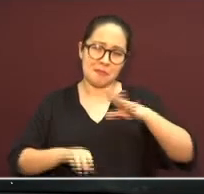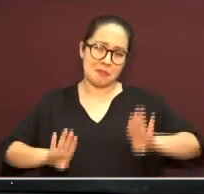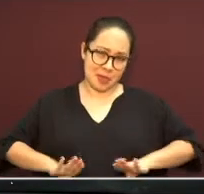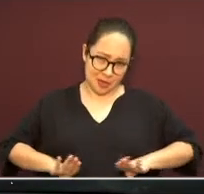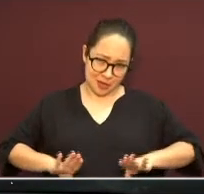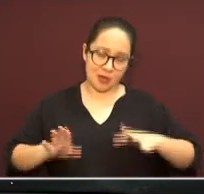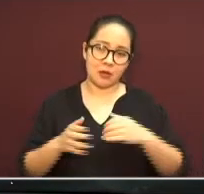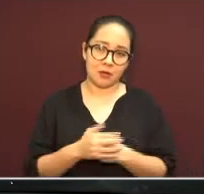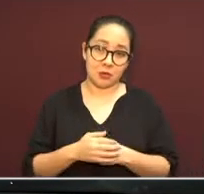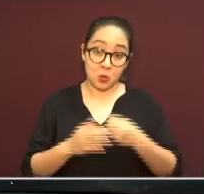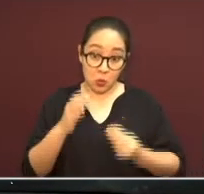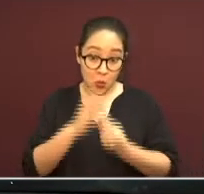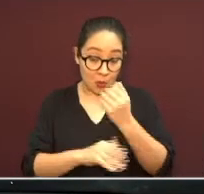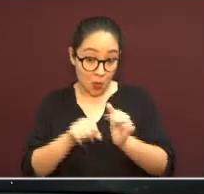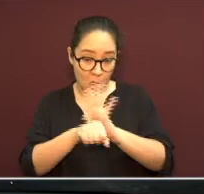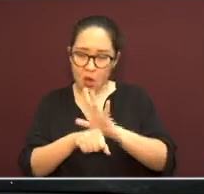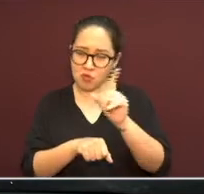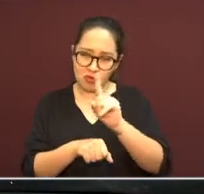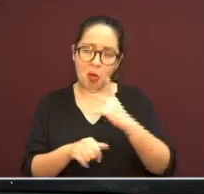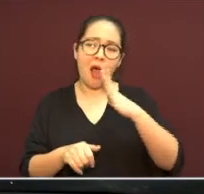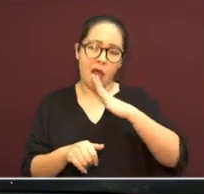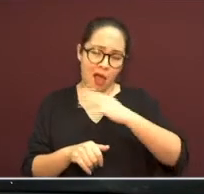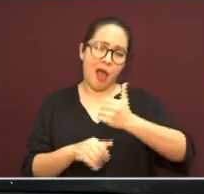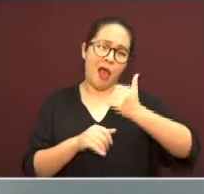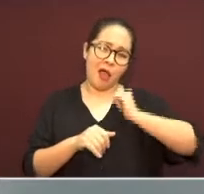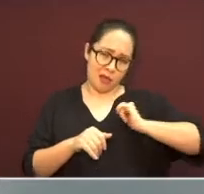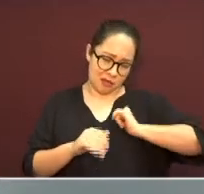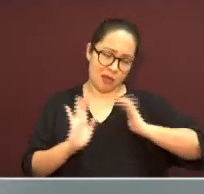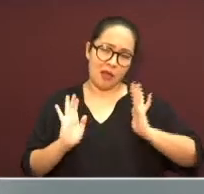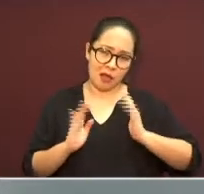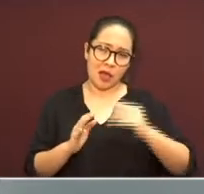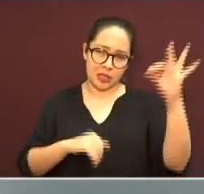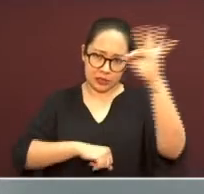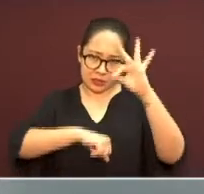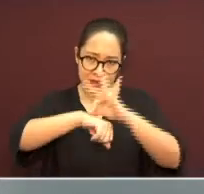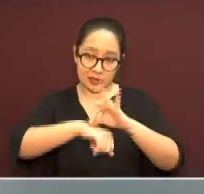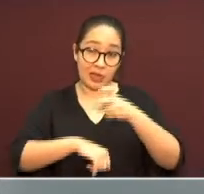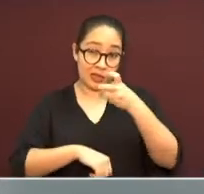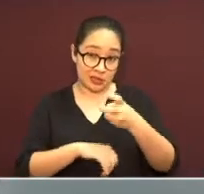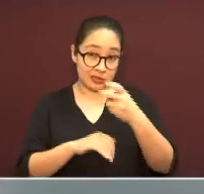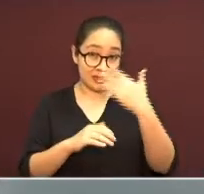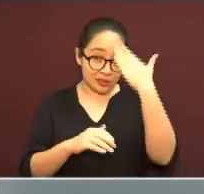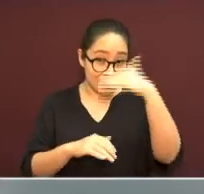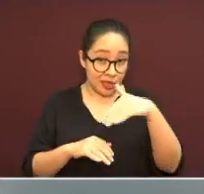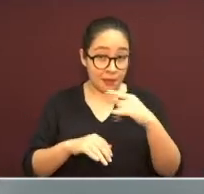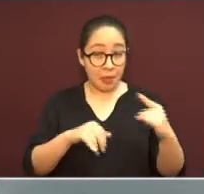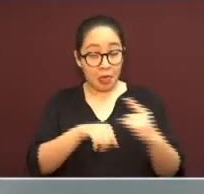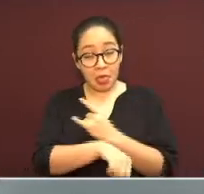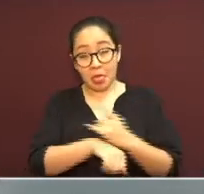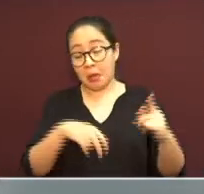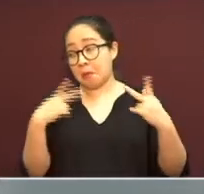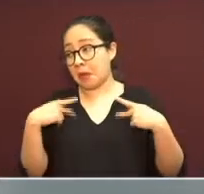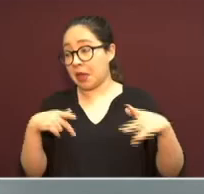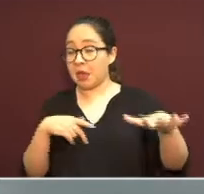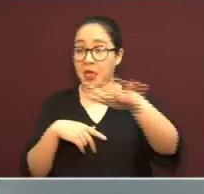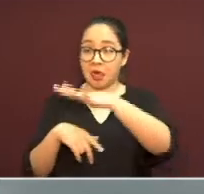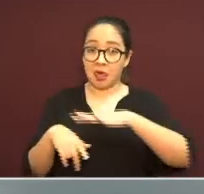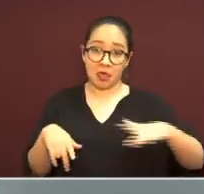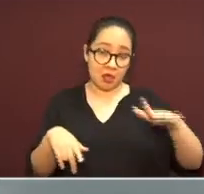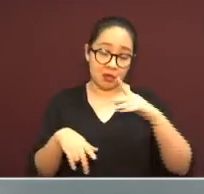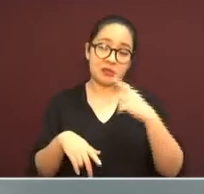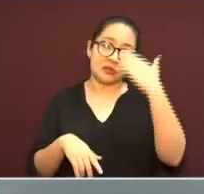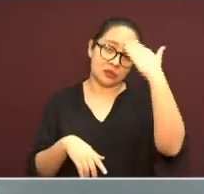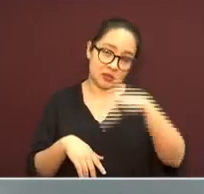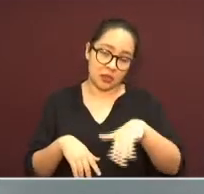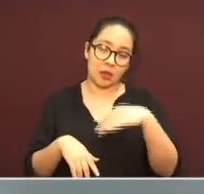medidas para eliminarlo en todos estos años no han sido llevadas a cabo de forma constante por la población por lo que cada